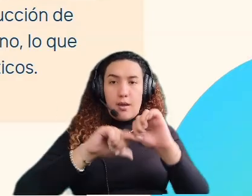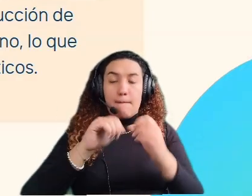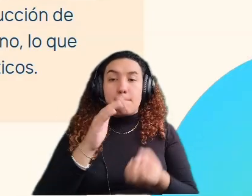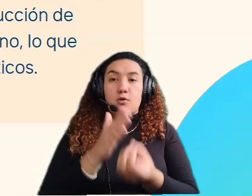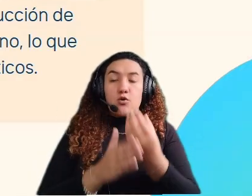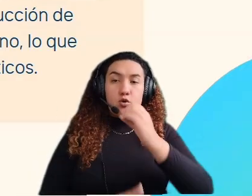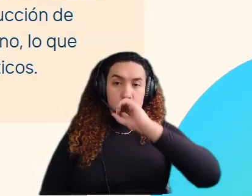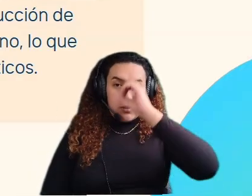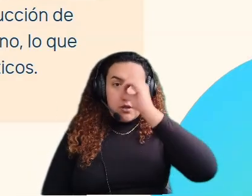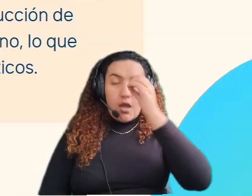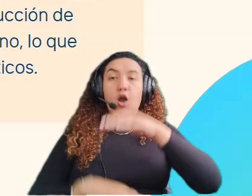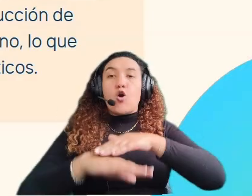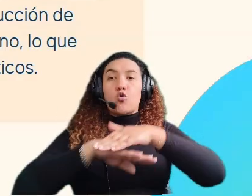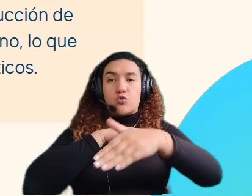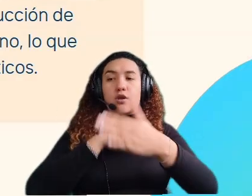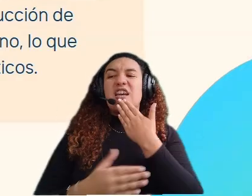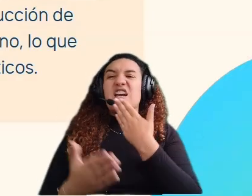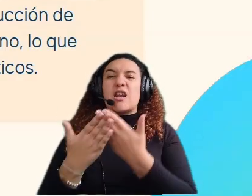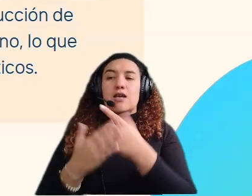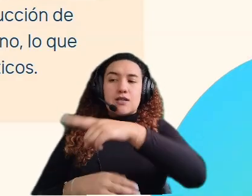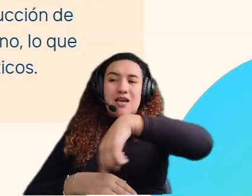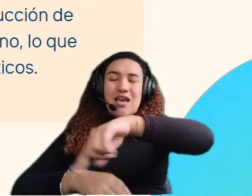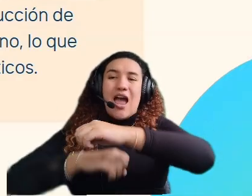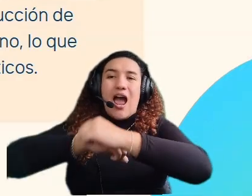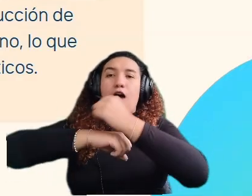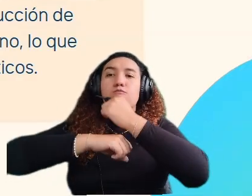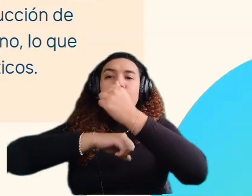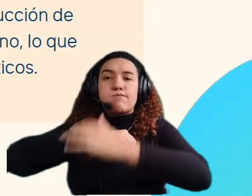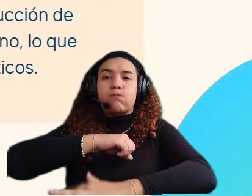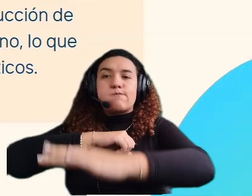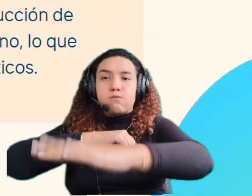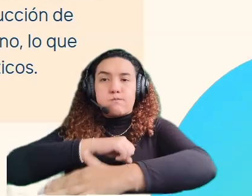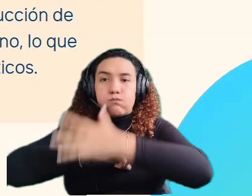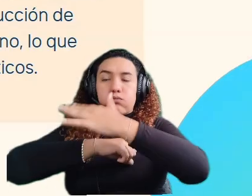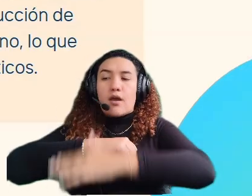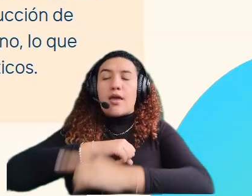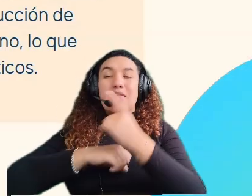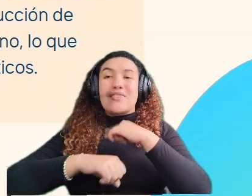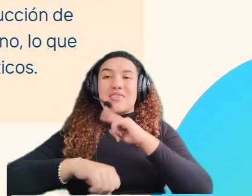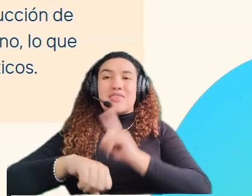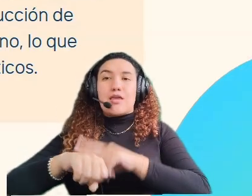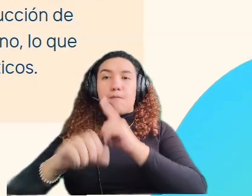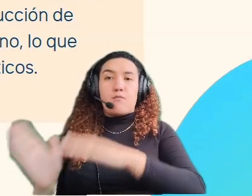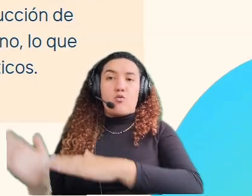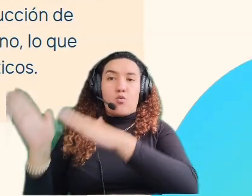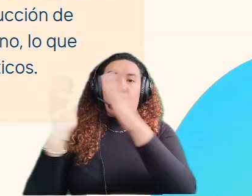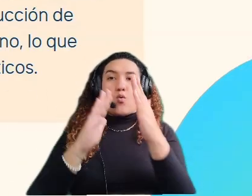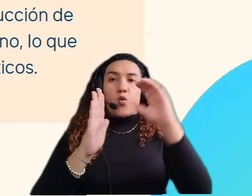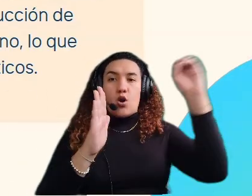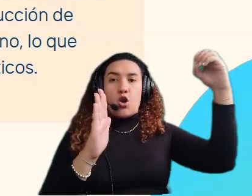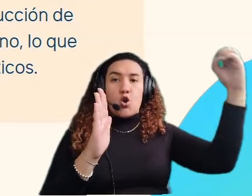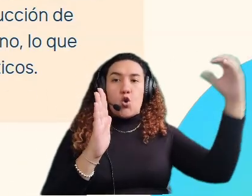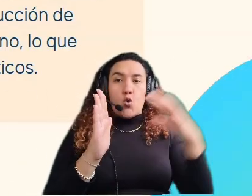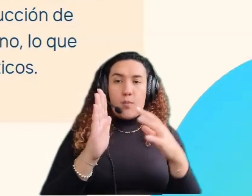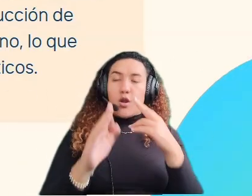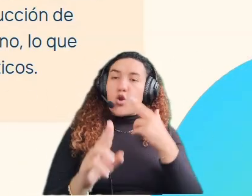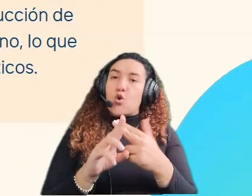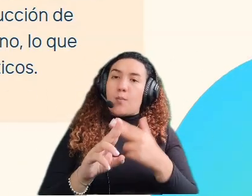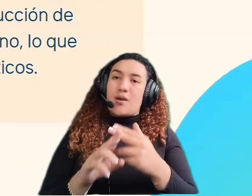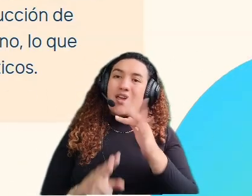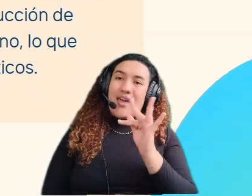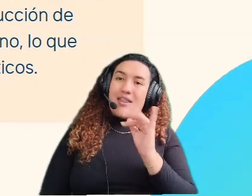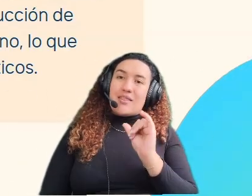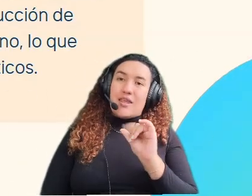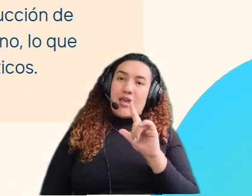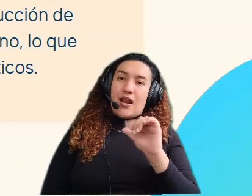de oxígeno es la consecuencia directa e inaudible de la fotólisis del agua en la fase luminosa que ocurre en los tilacoides.